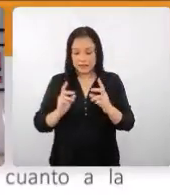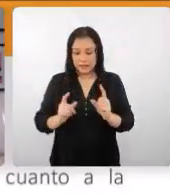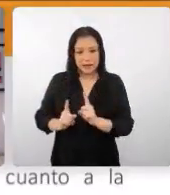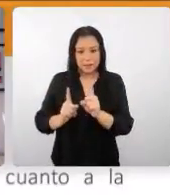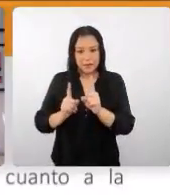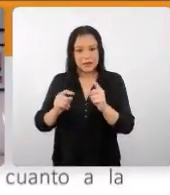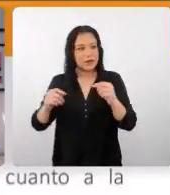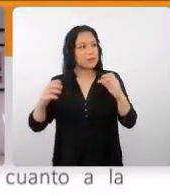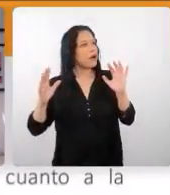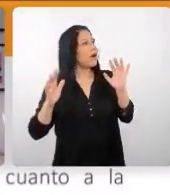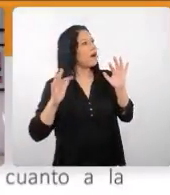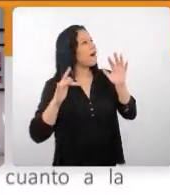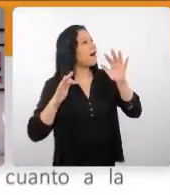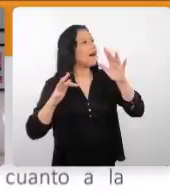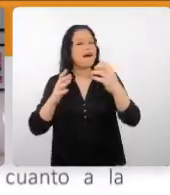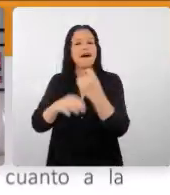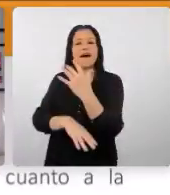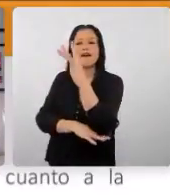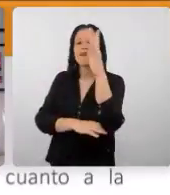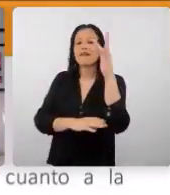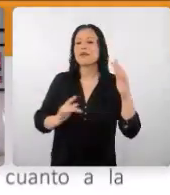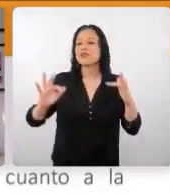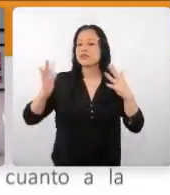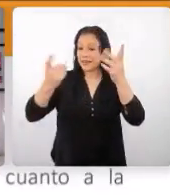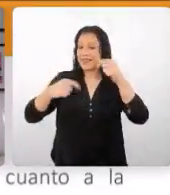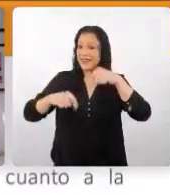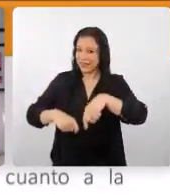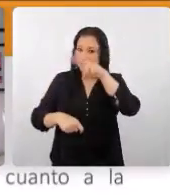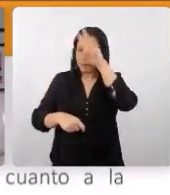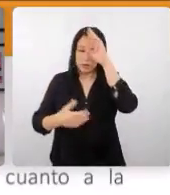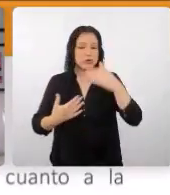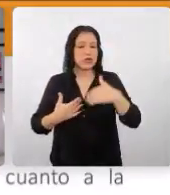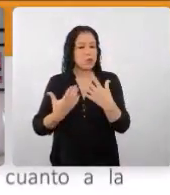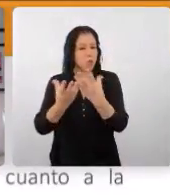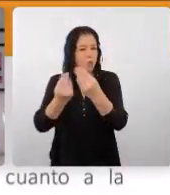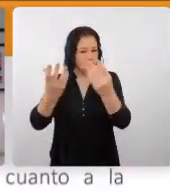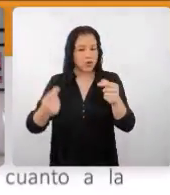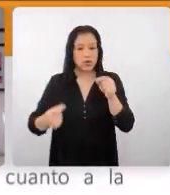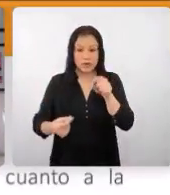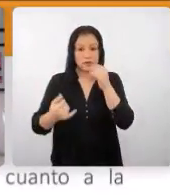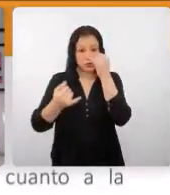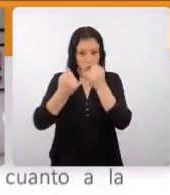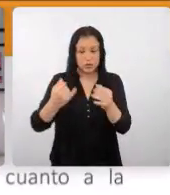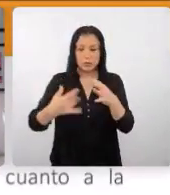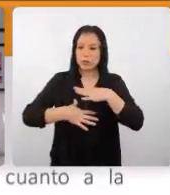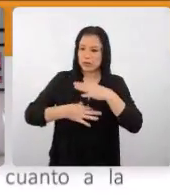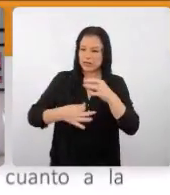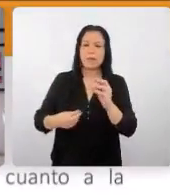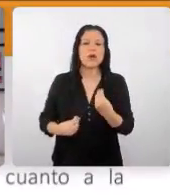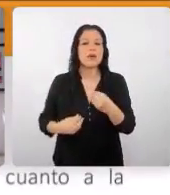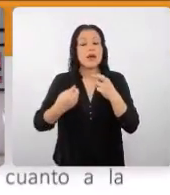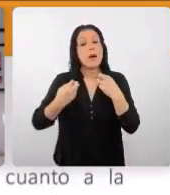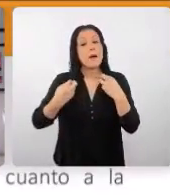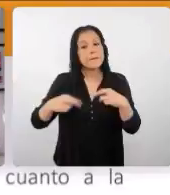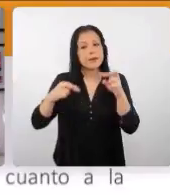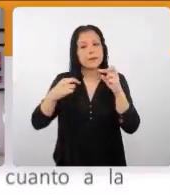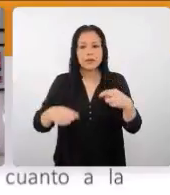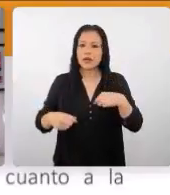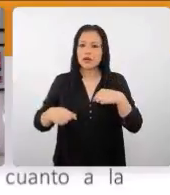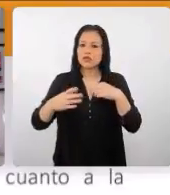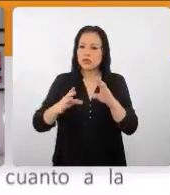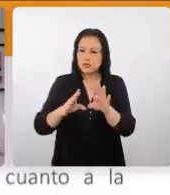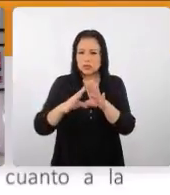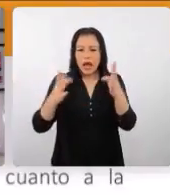que Perú los tiene, ¿okay? Este último punto es muy interesante porque nos permite a nosotros crear